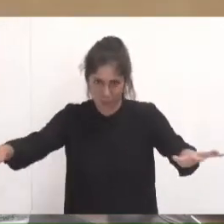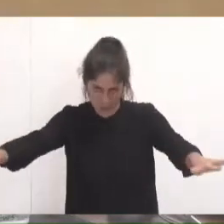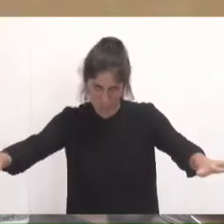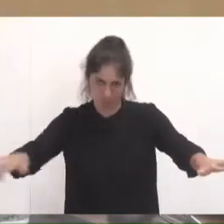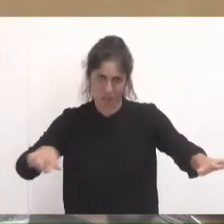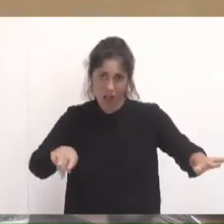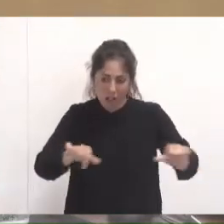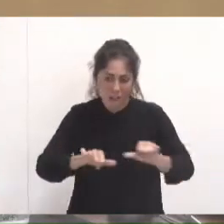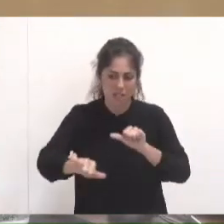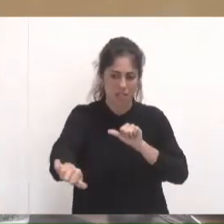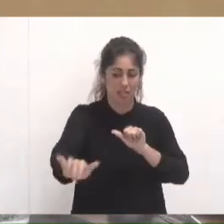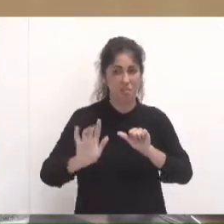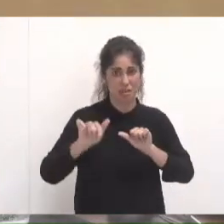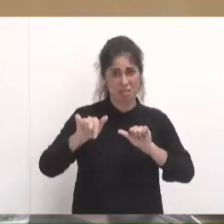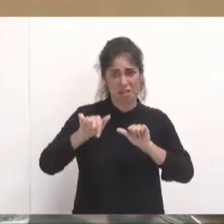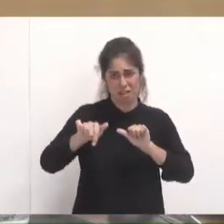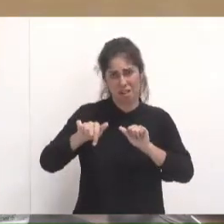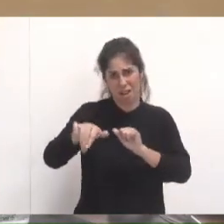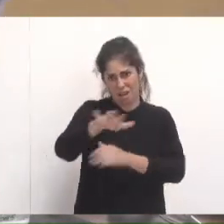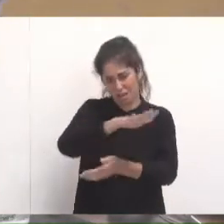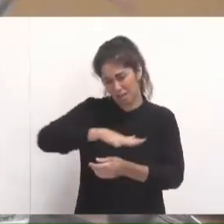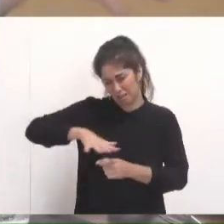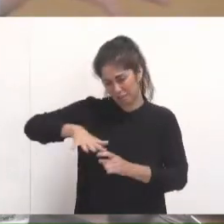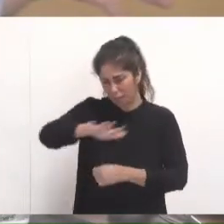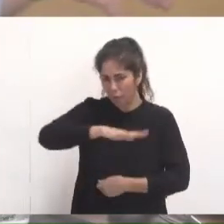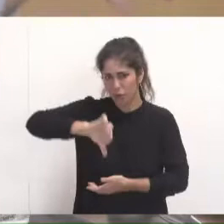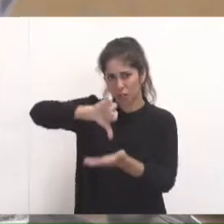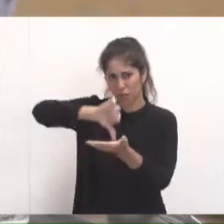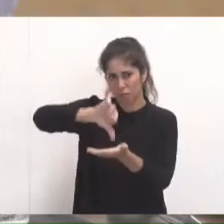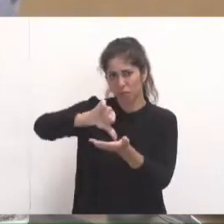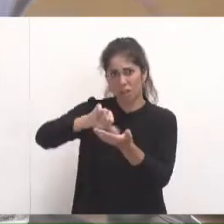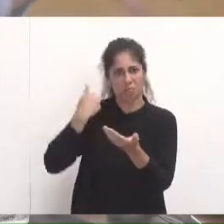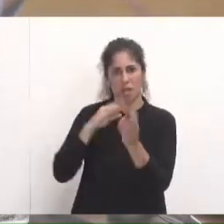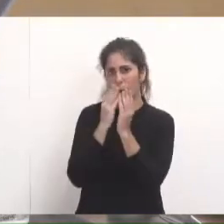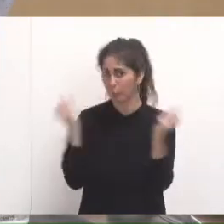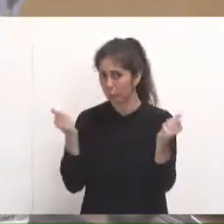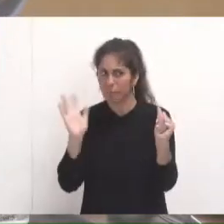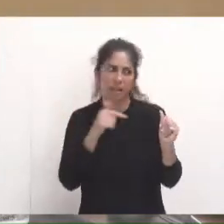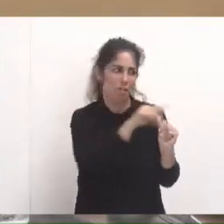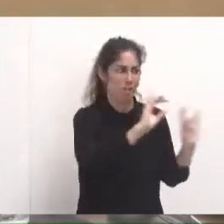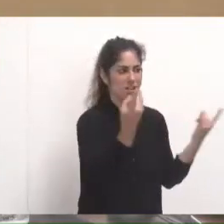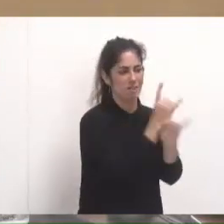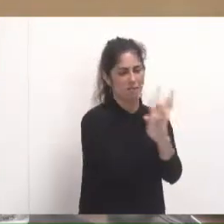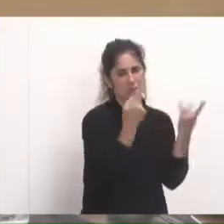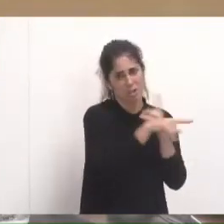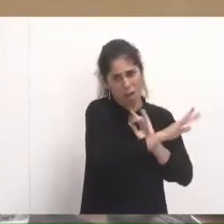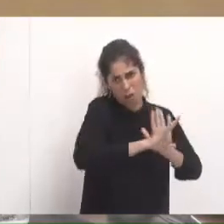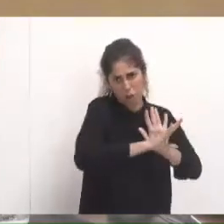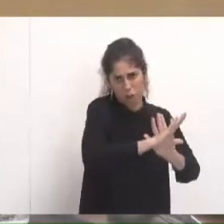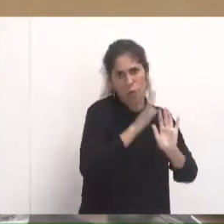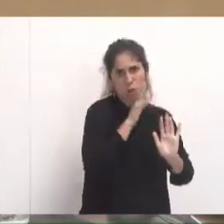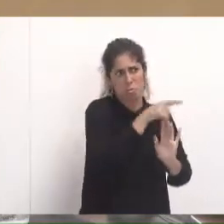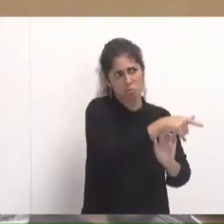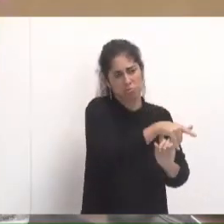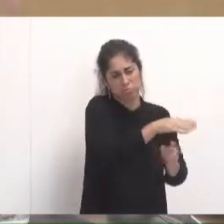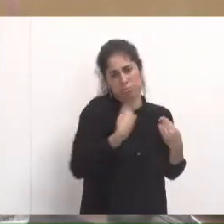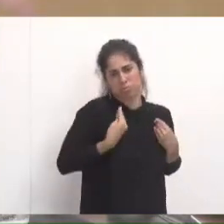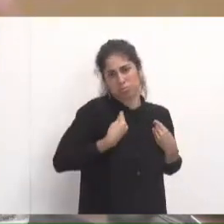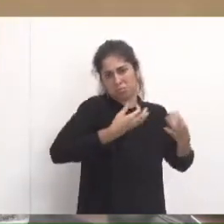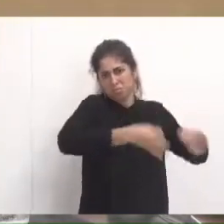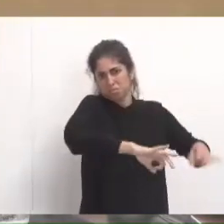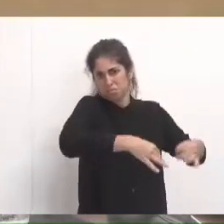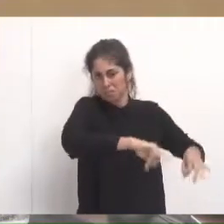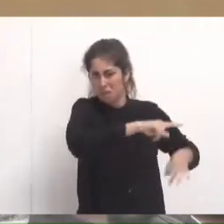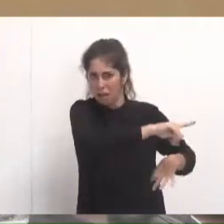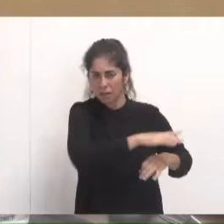termita se ha logrado erradicar dentro de ese entorno urbano, pero sigue en el bosque, ¿no? Sigue en su hábitat natural, lo que ya hay es un control de la